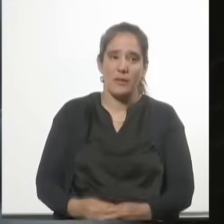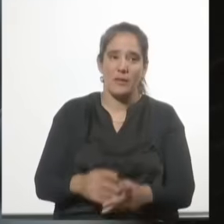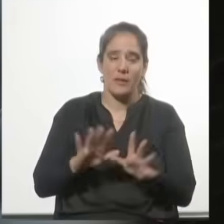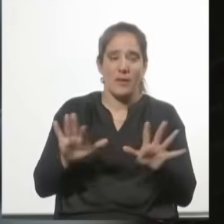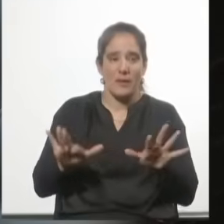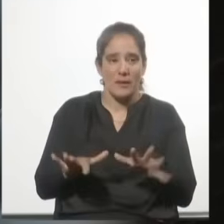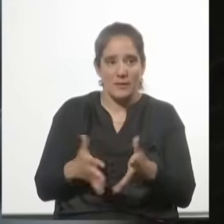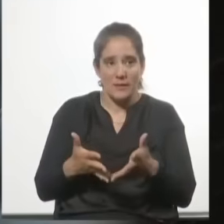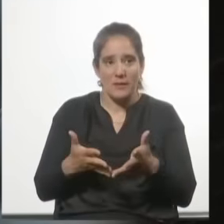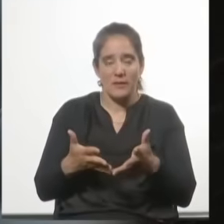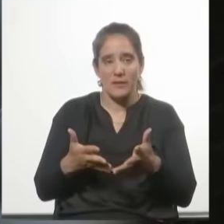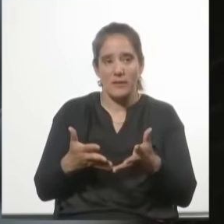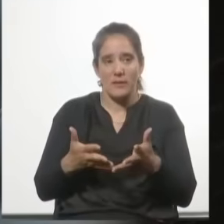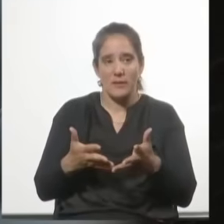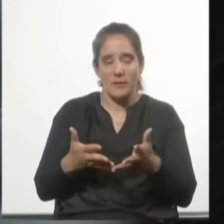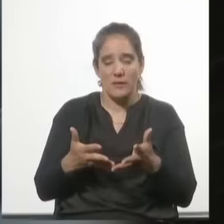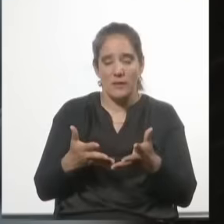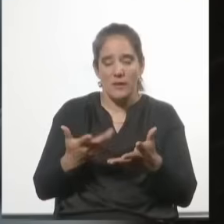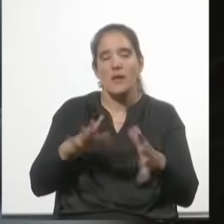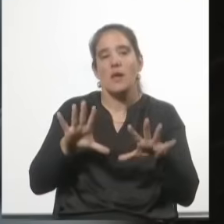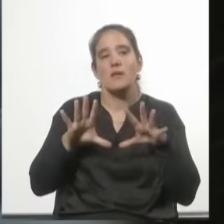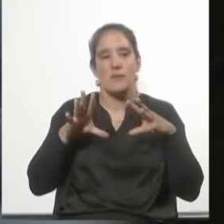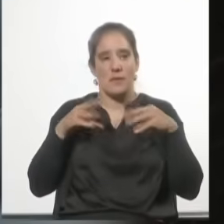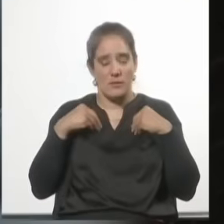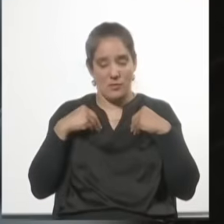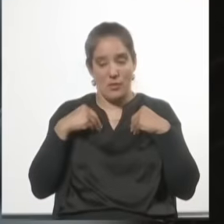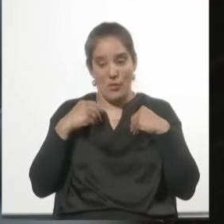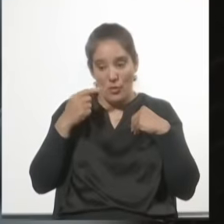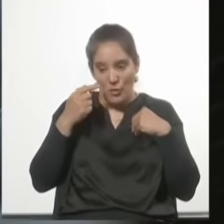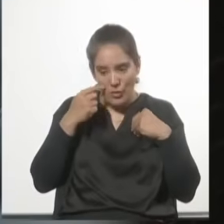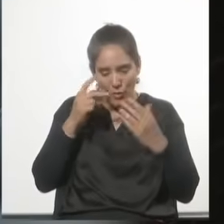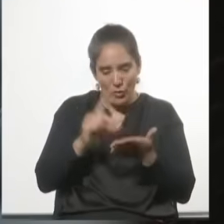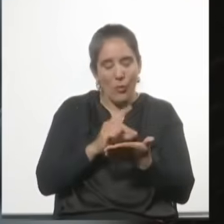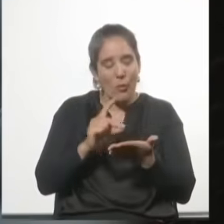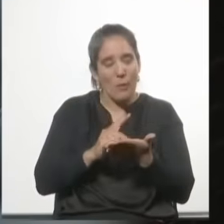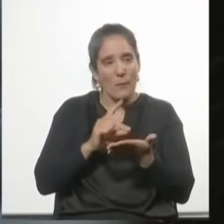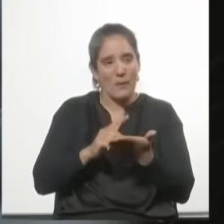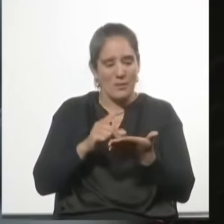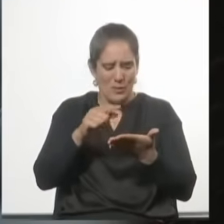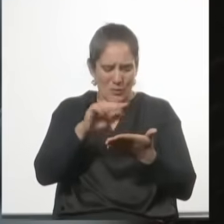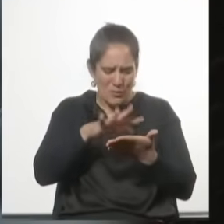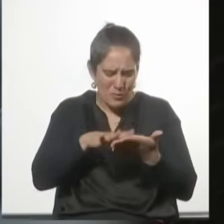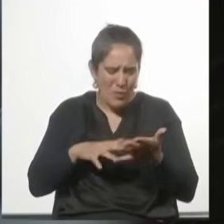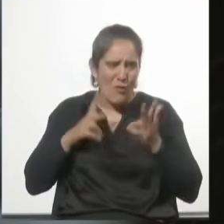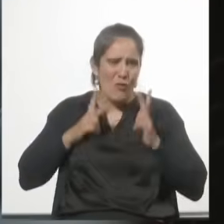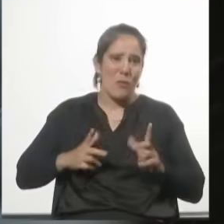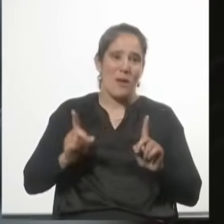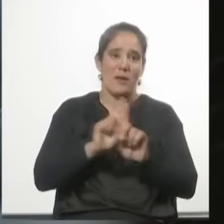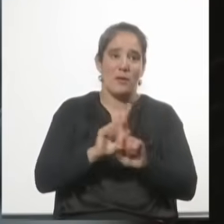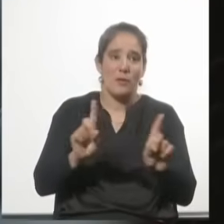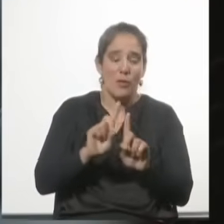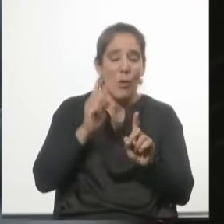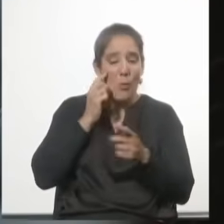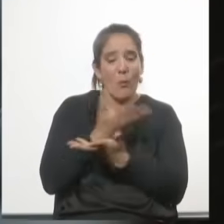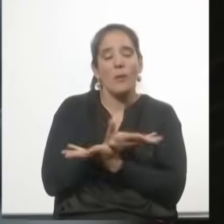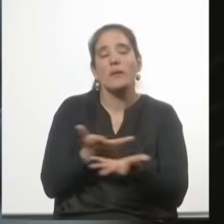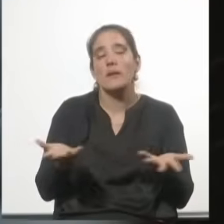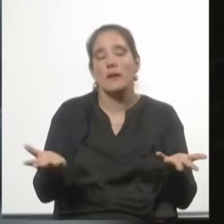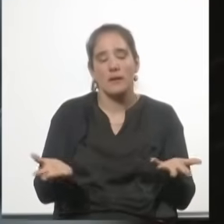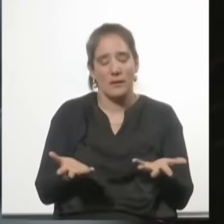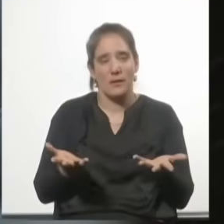Y aceptación y recepción de semejantes documentos plagados de prolijidades que los tornaban